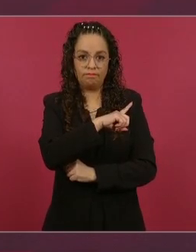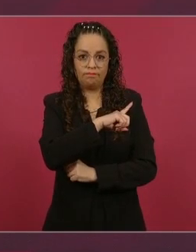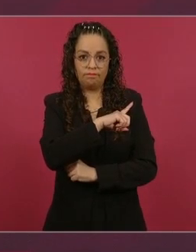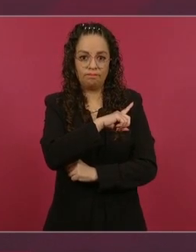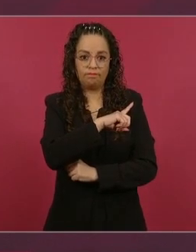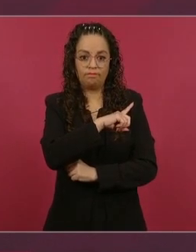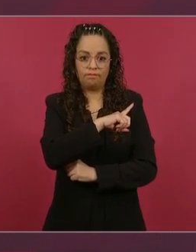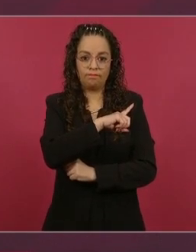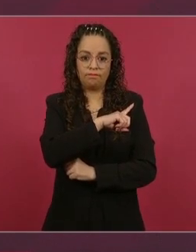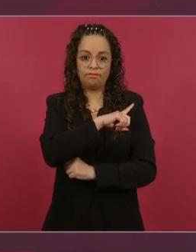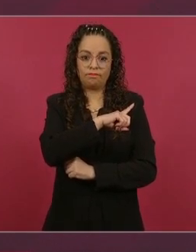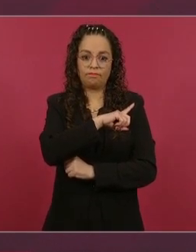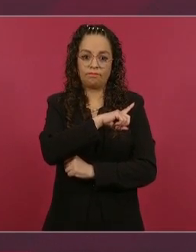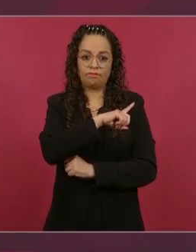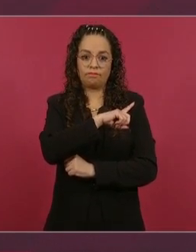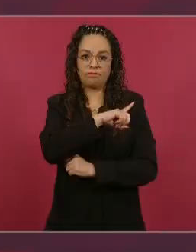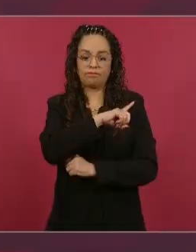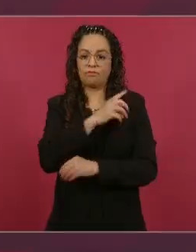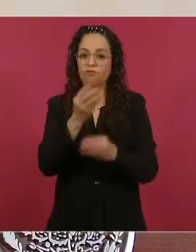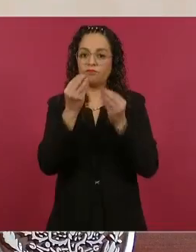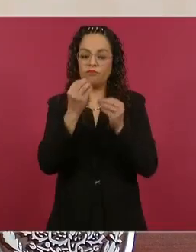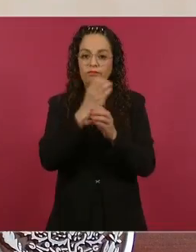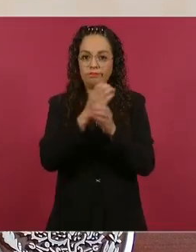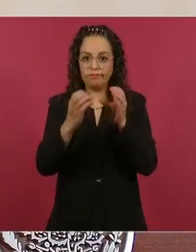muchas demandas pendientes, ¿no?